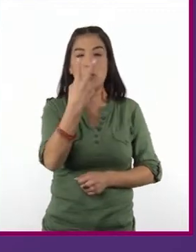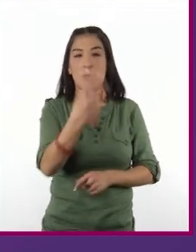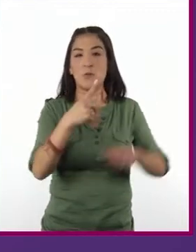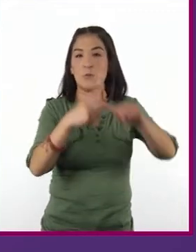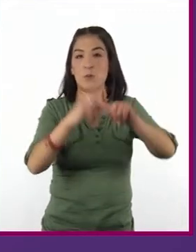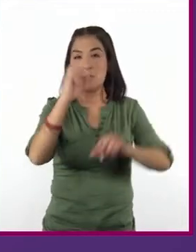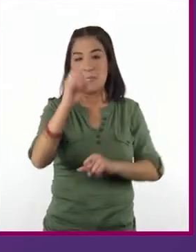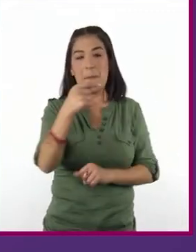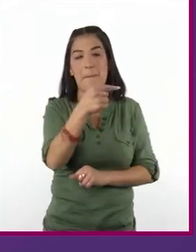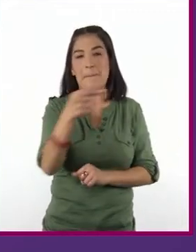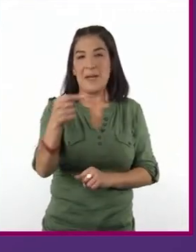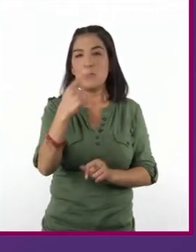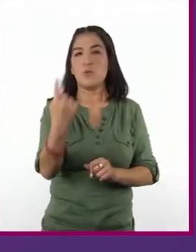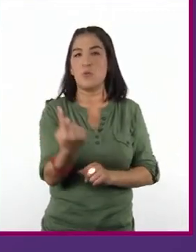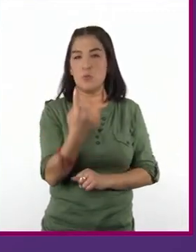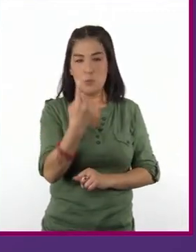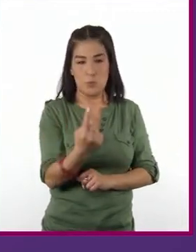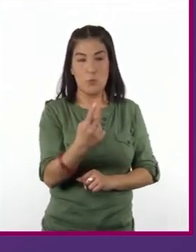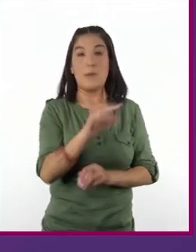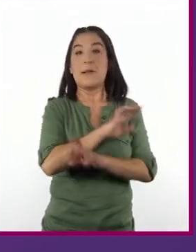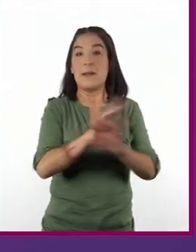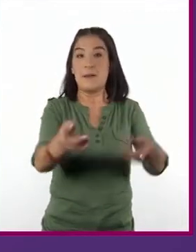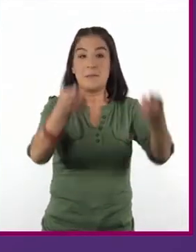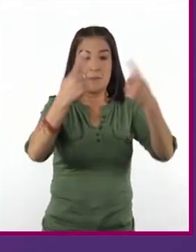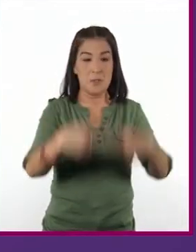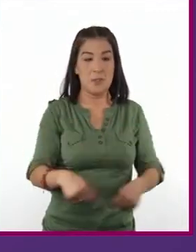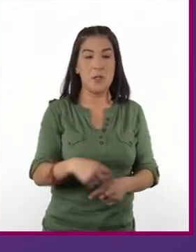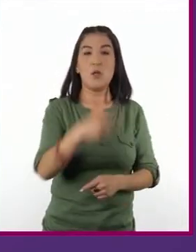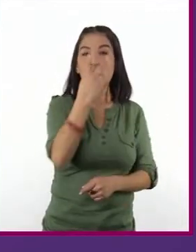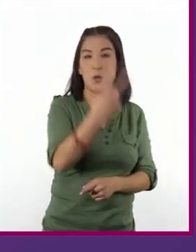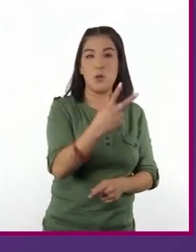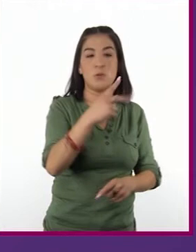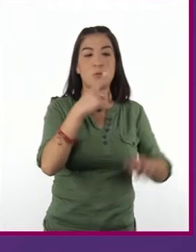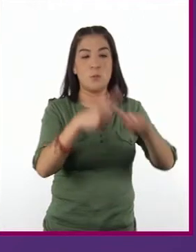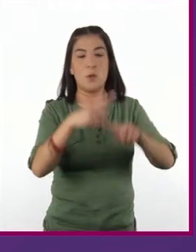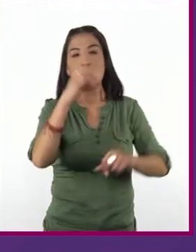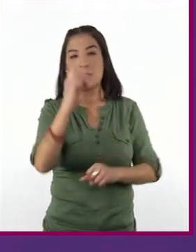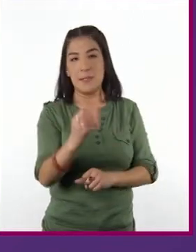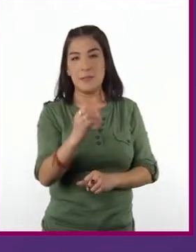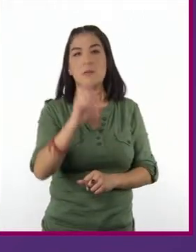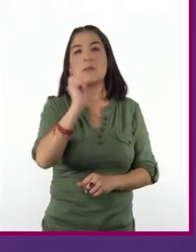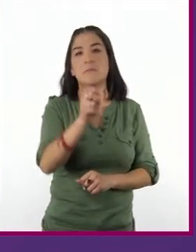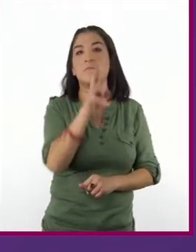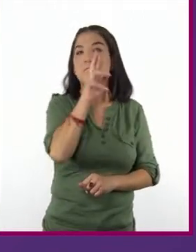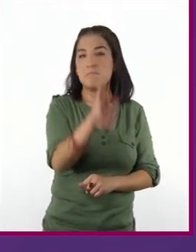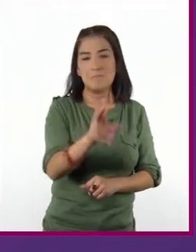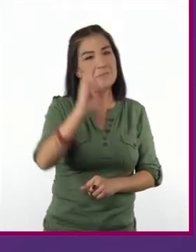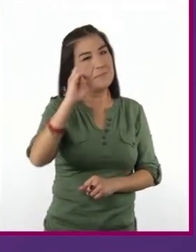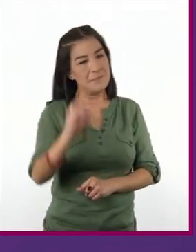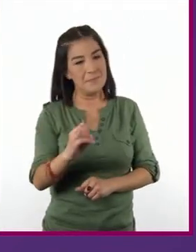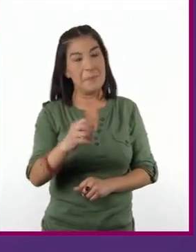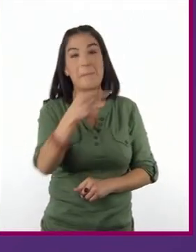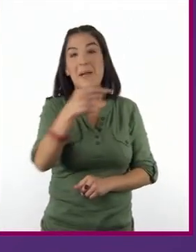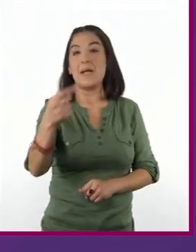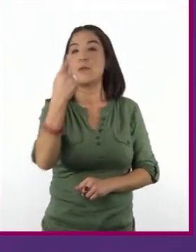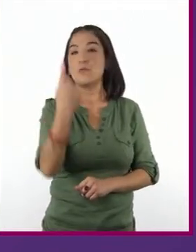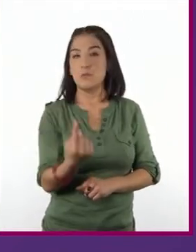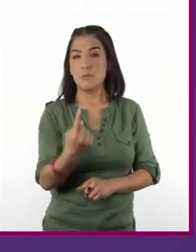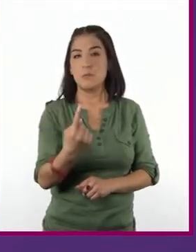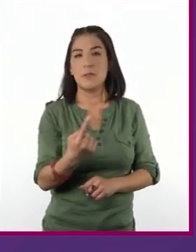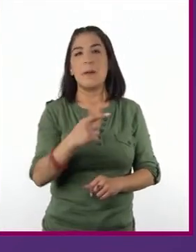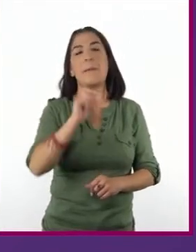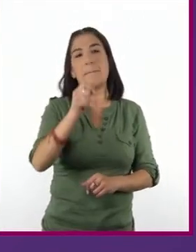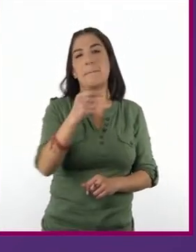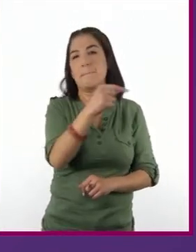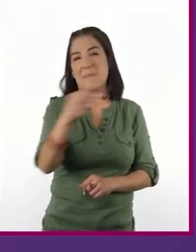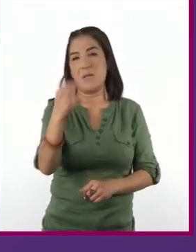1. Realizamos las operaciones. 2 por 0 me da como resultado 0. Menos 1 es igual a